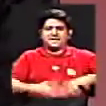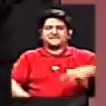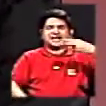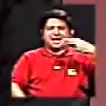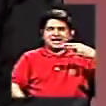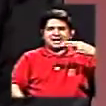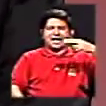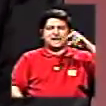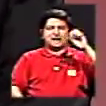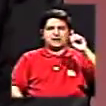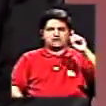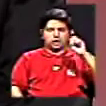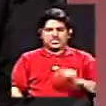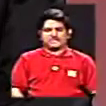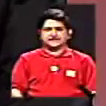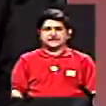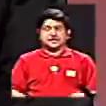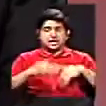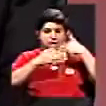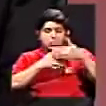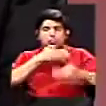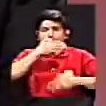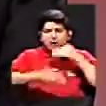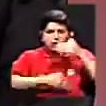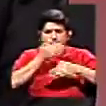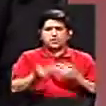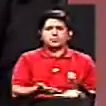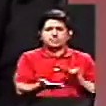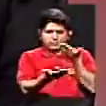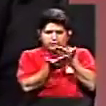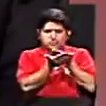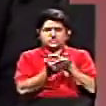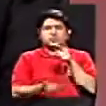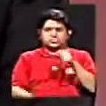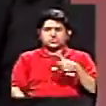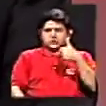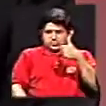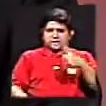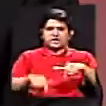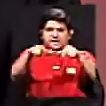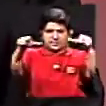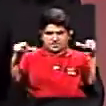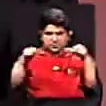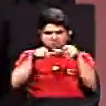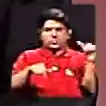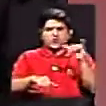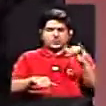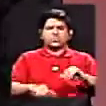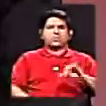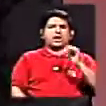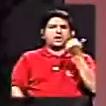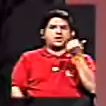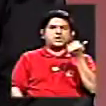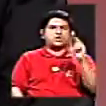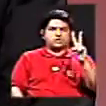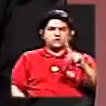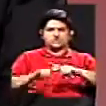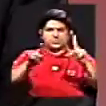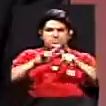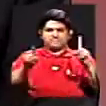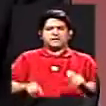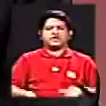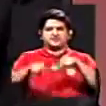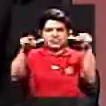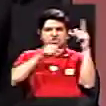Solís, que después de pasar por un proceso de licitación se le adjudicó esa zona junto con otras 12 en todo el